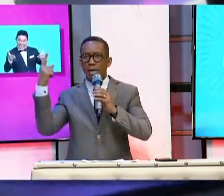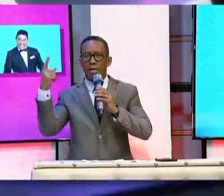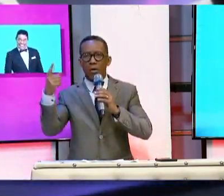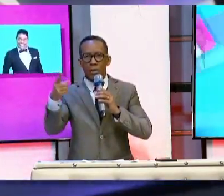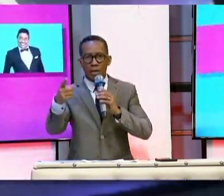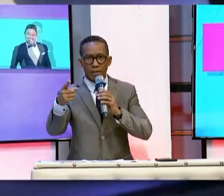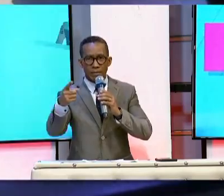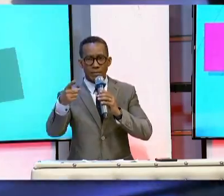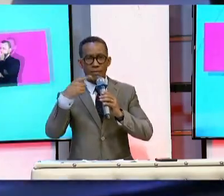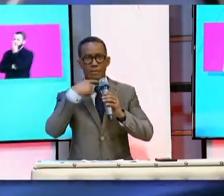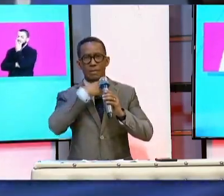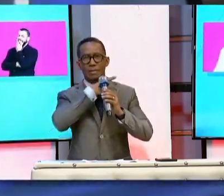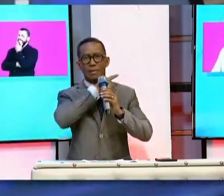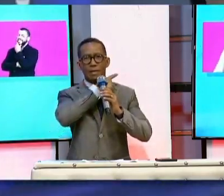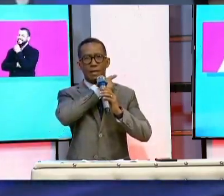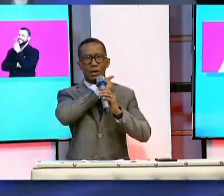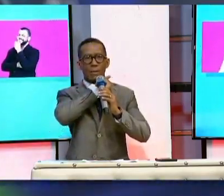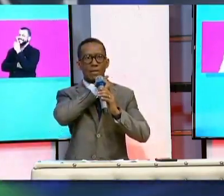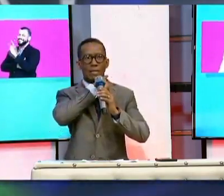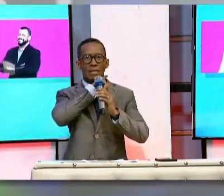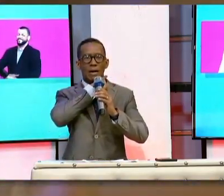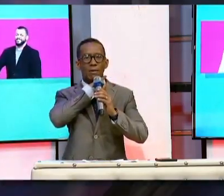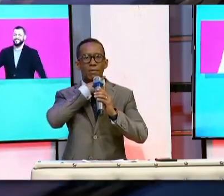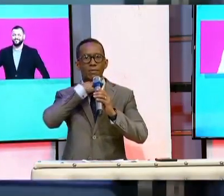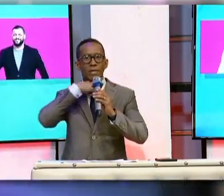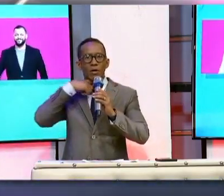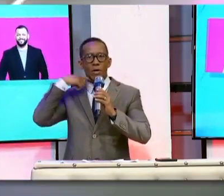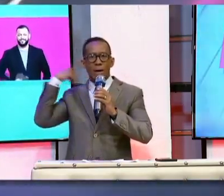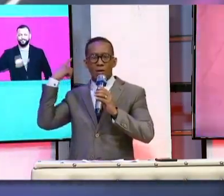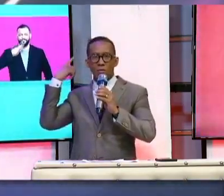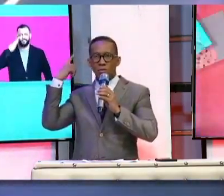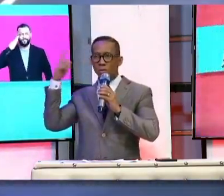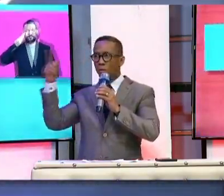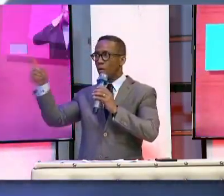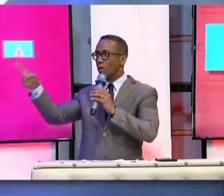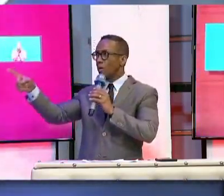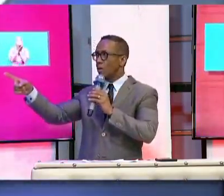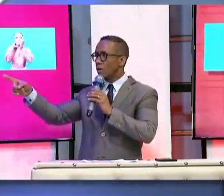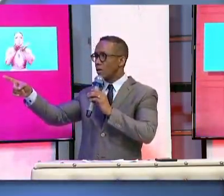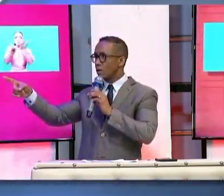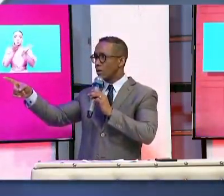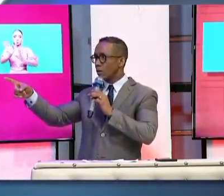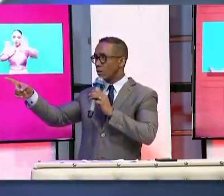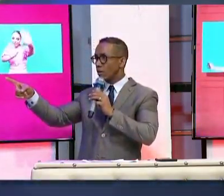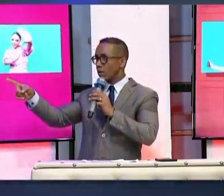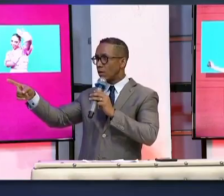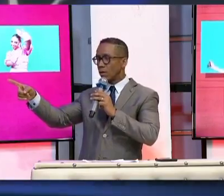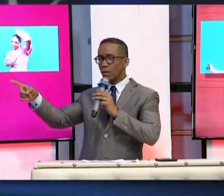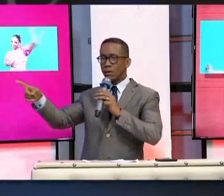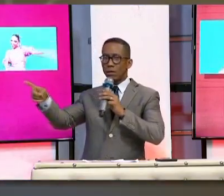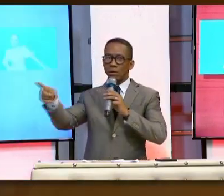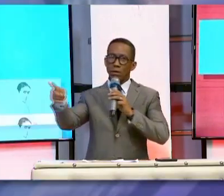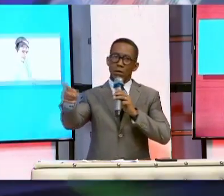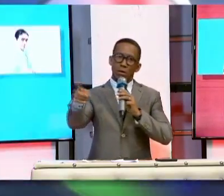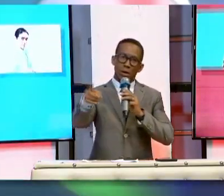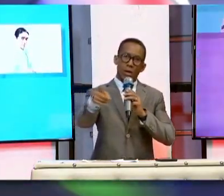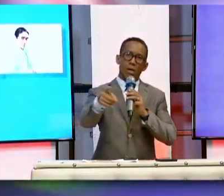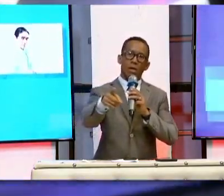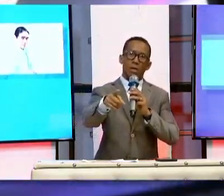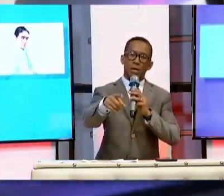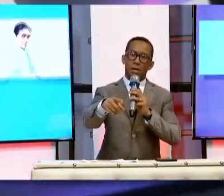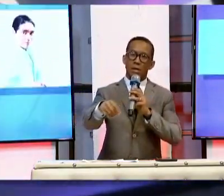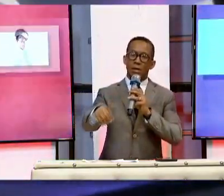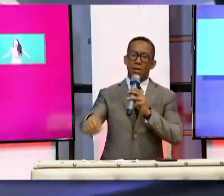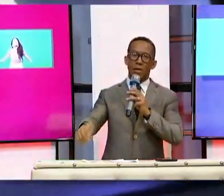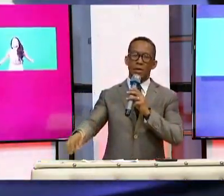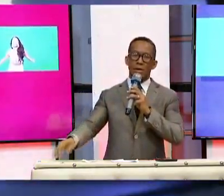Es el de la nómina. Que no la Entonces, presentado. Gilbert, se lo me llevaron. Das la razón a mí. No es algo que tenga que ver con el